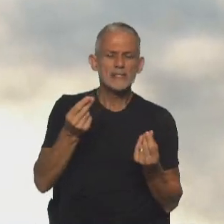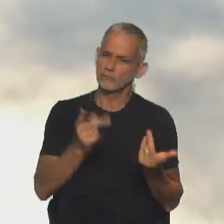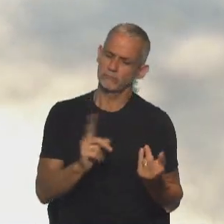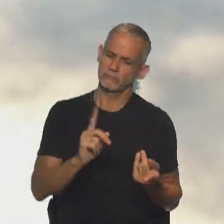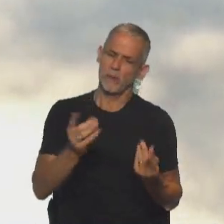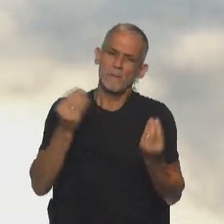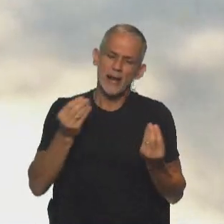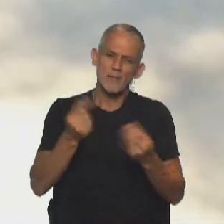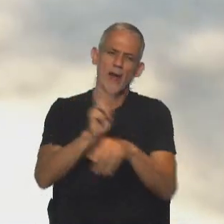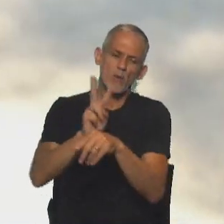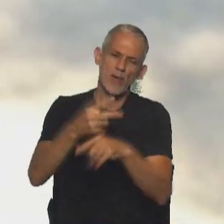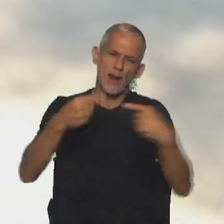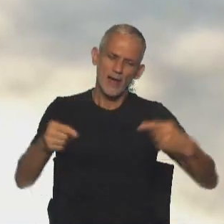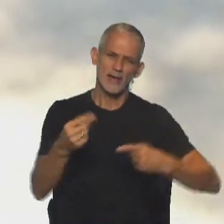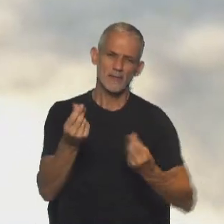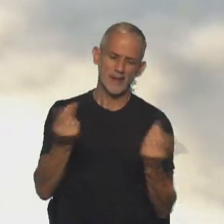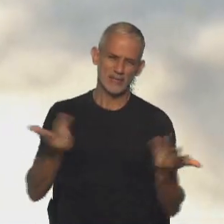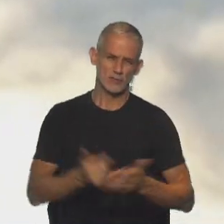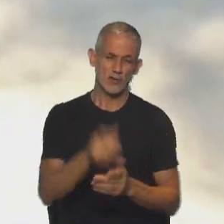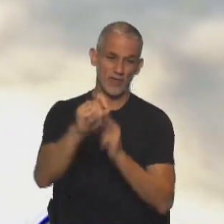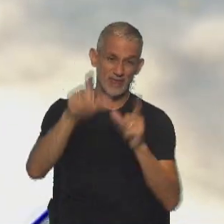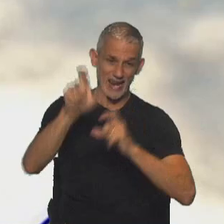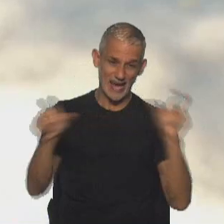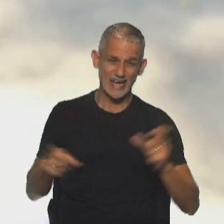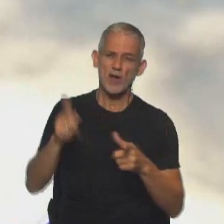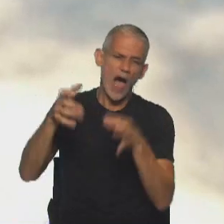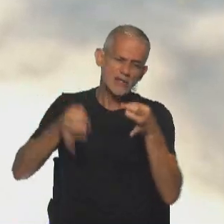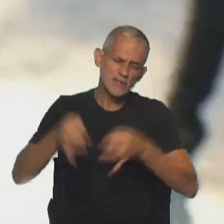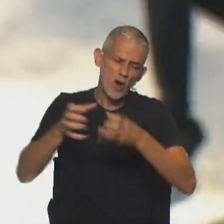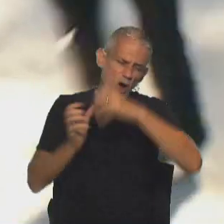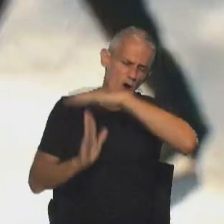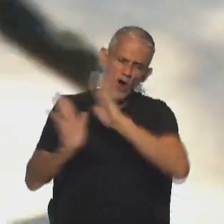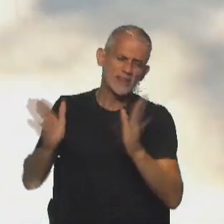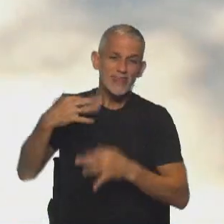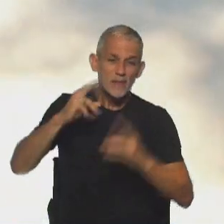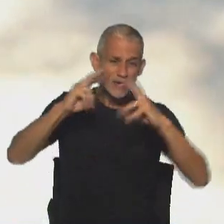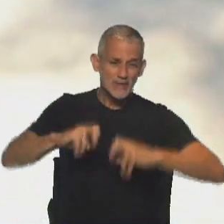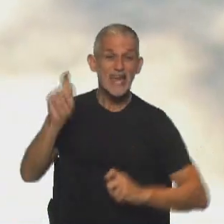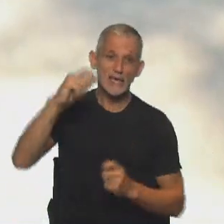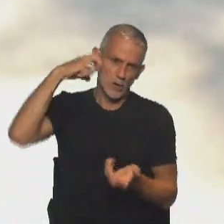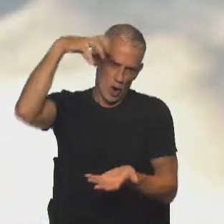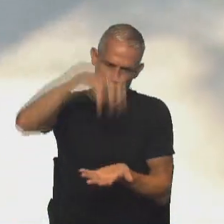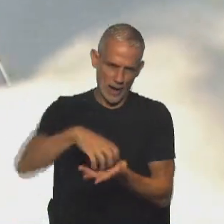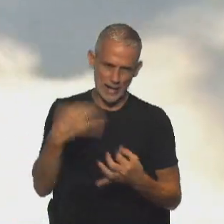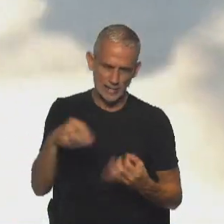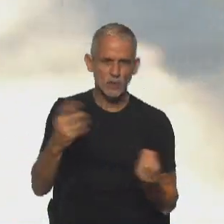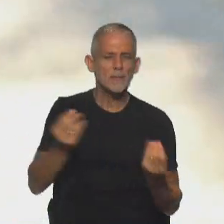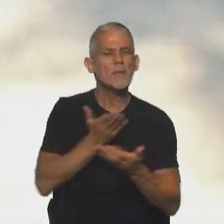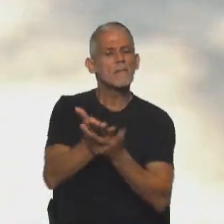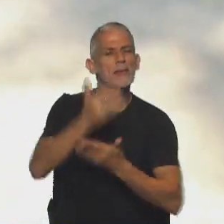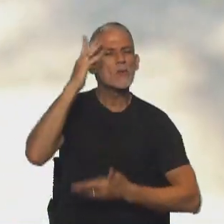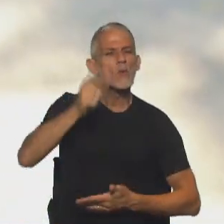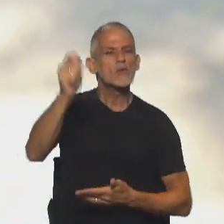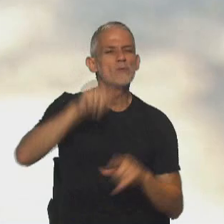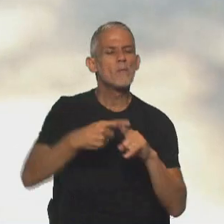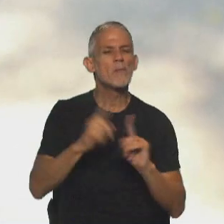que ver con el resguardo del bolsillo de los argentinos. Digo, esto es la Corte, esto es lo que tiene que investigar ahora sí el Parlamento en el periodo de juicio político, y